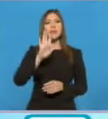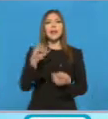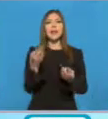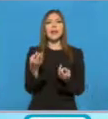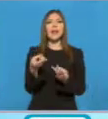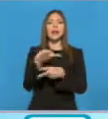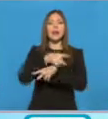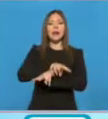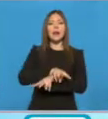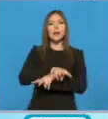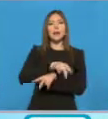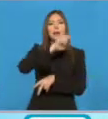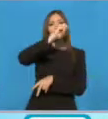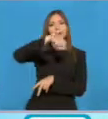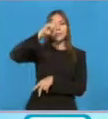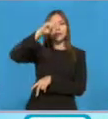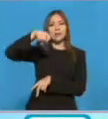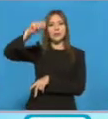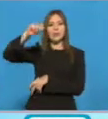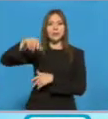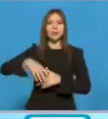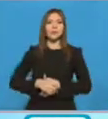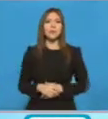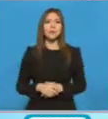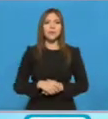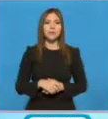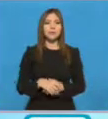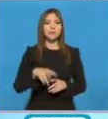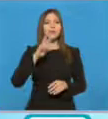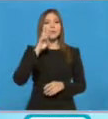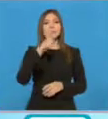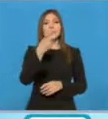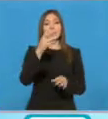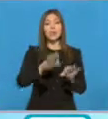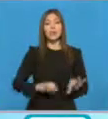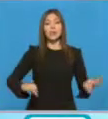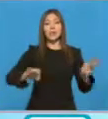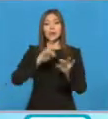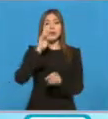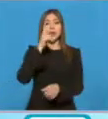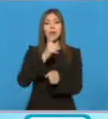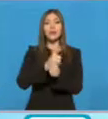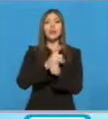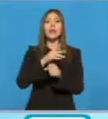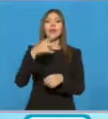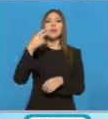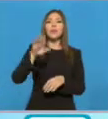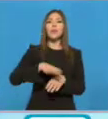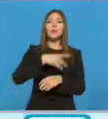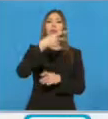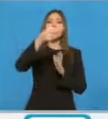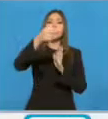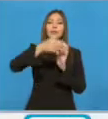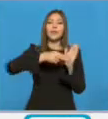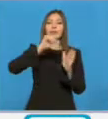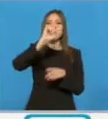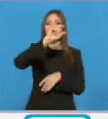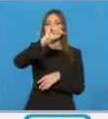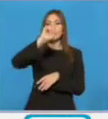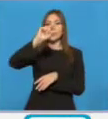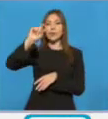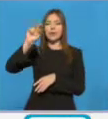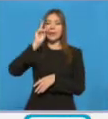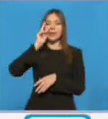conjunto de U's. Fíjate que es muy importante esto que están encontrando, porque precisamente en la grafología, en los estudios que